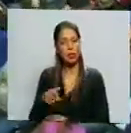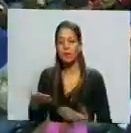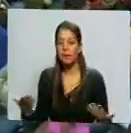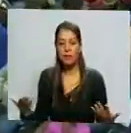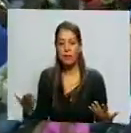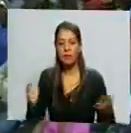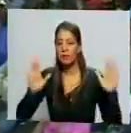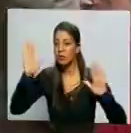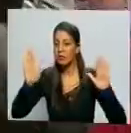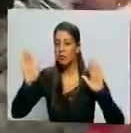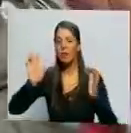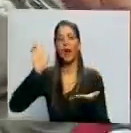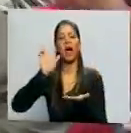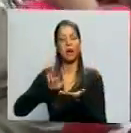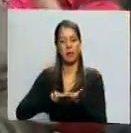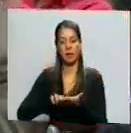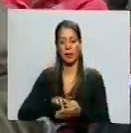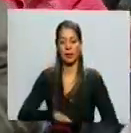costumbre, aprobada.